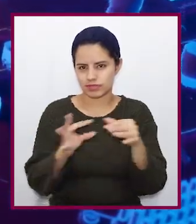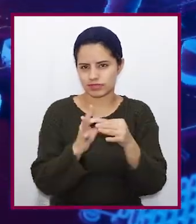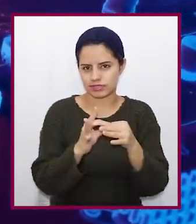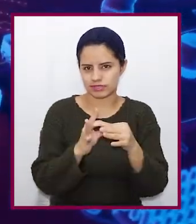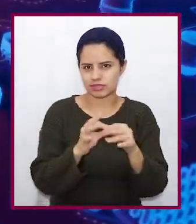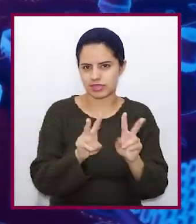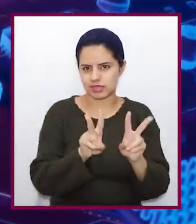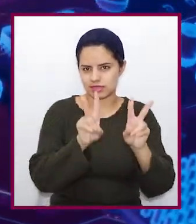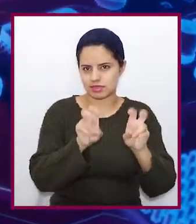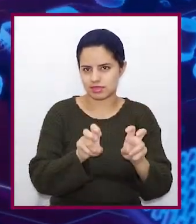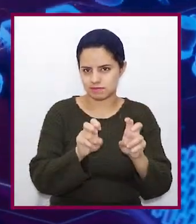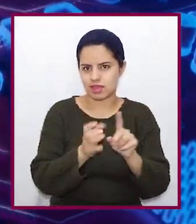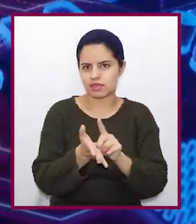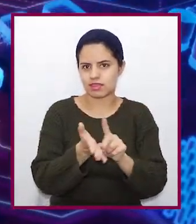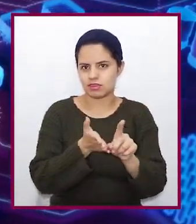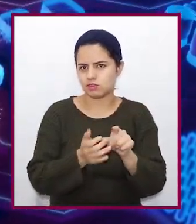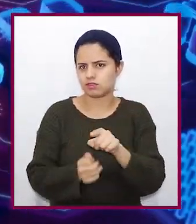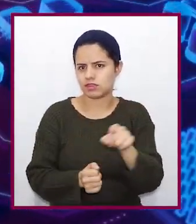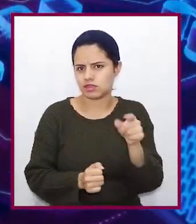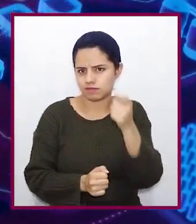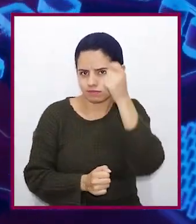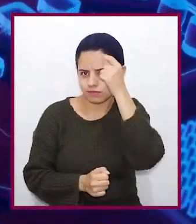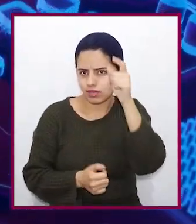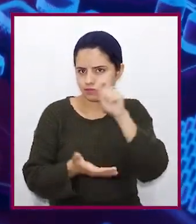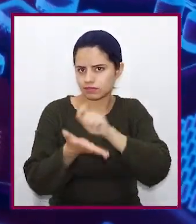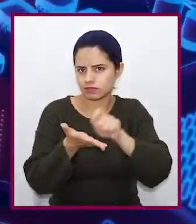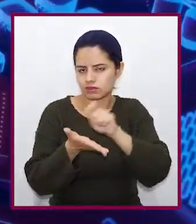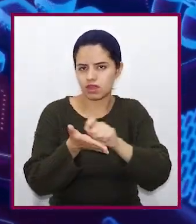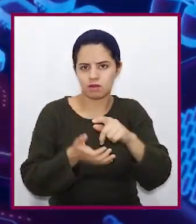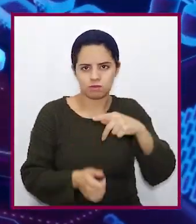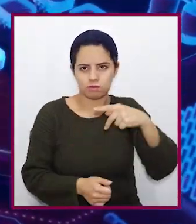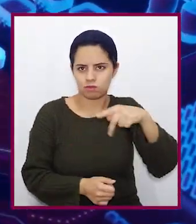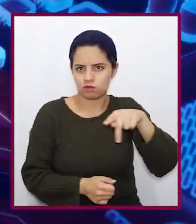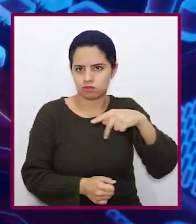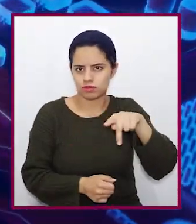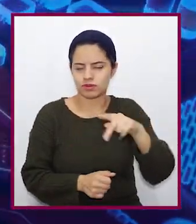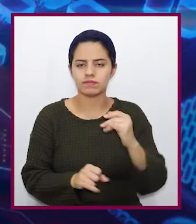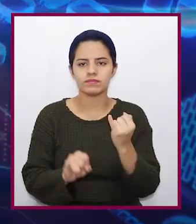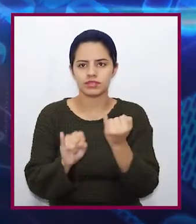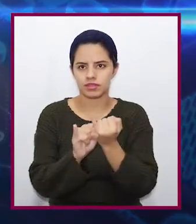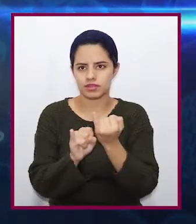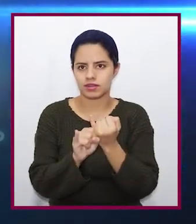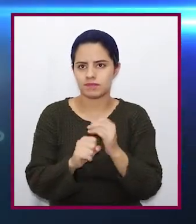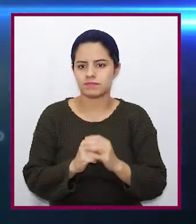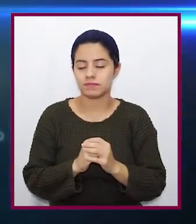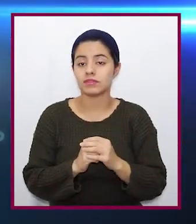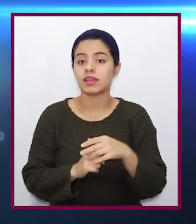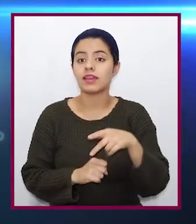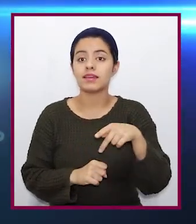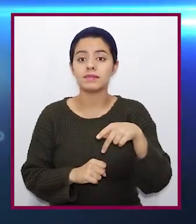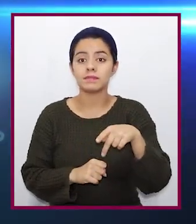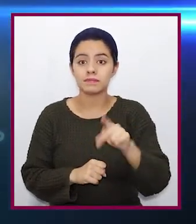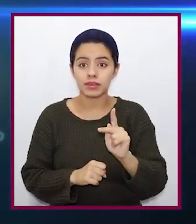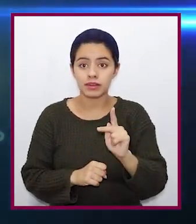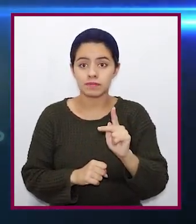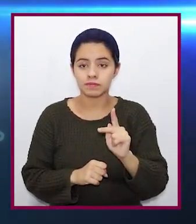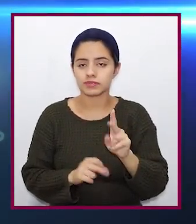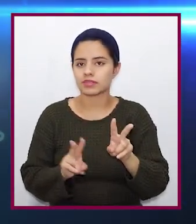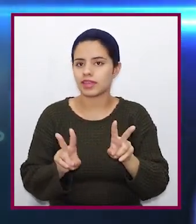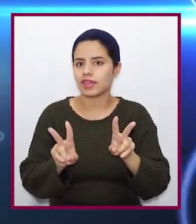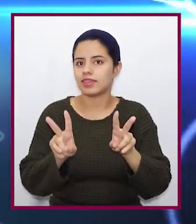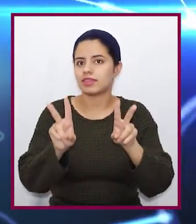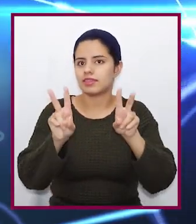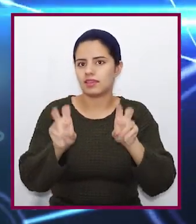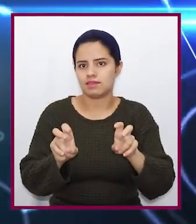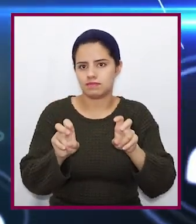el tema de derechos de autor y propiedad intelectual en la red. Sin embargo, el tema